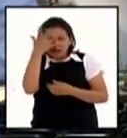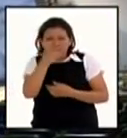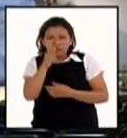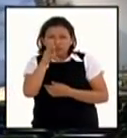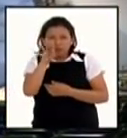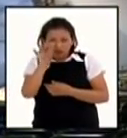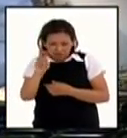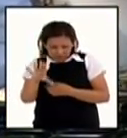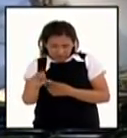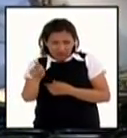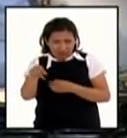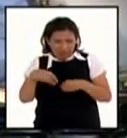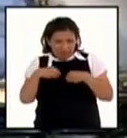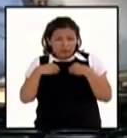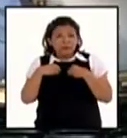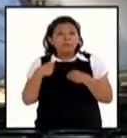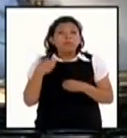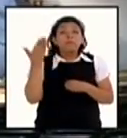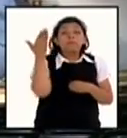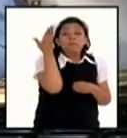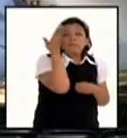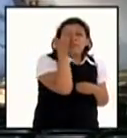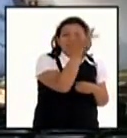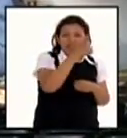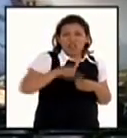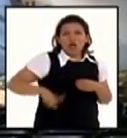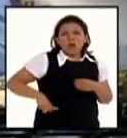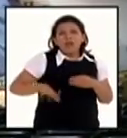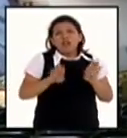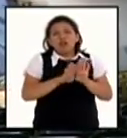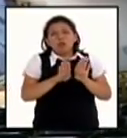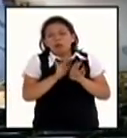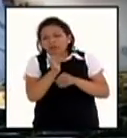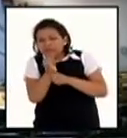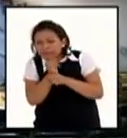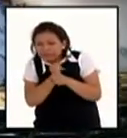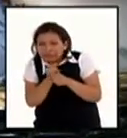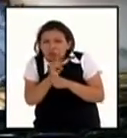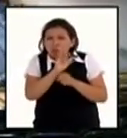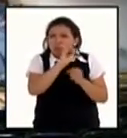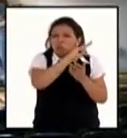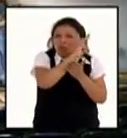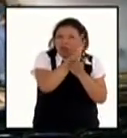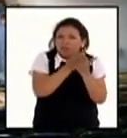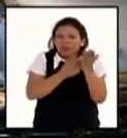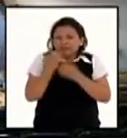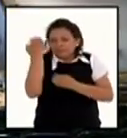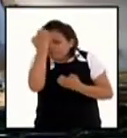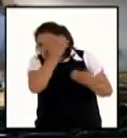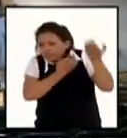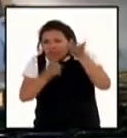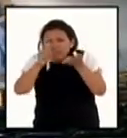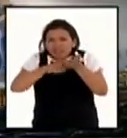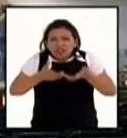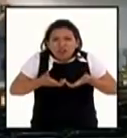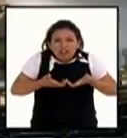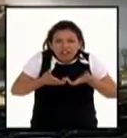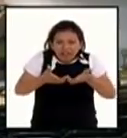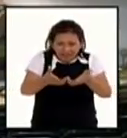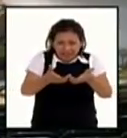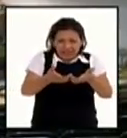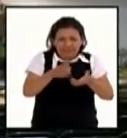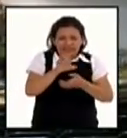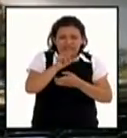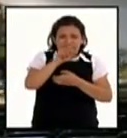ayuntamiento un estudio y un proyecto para evaluar la vialidad de las calles Esteban Alatorre y Pablo